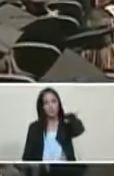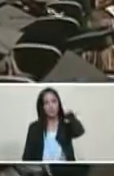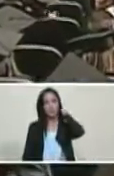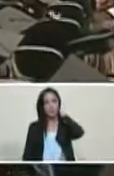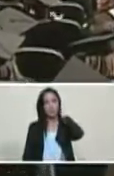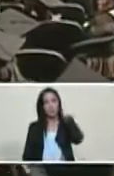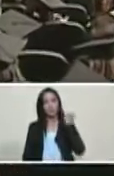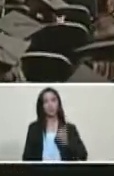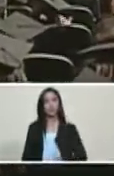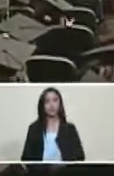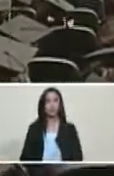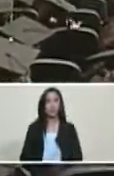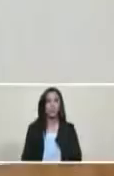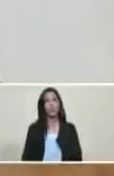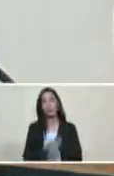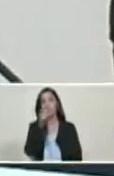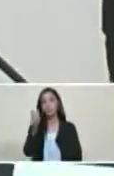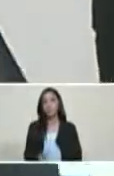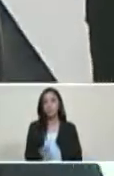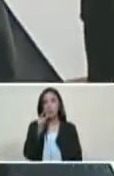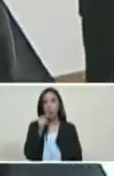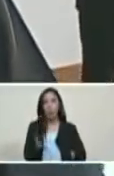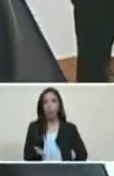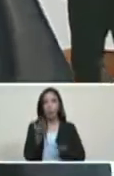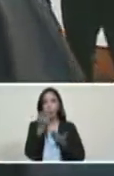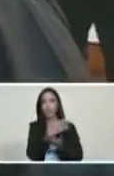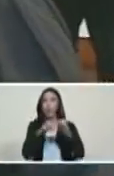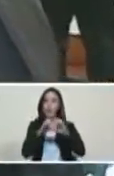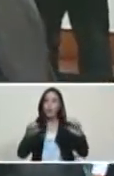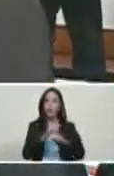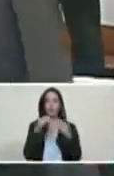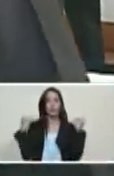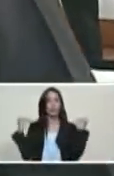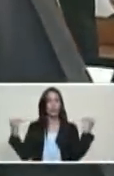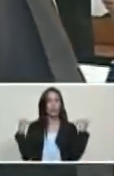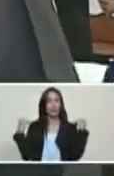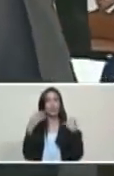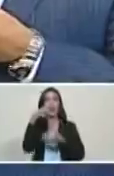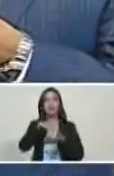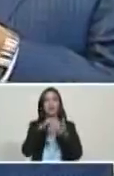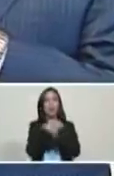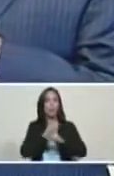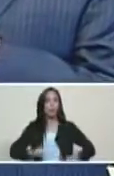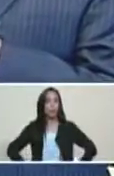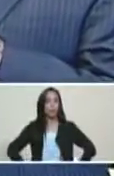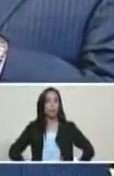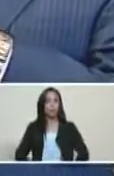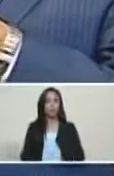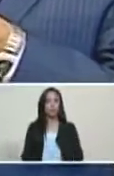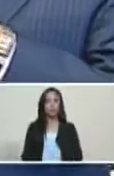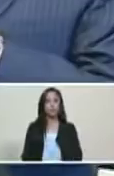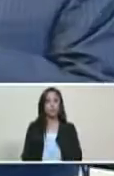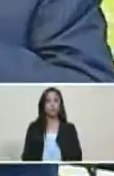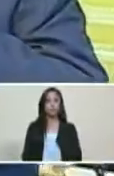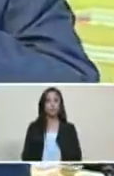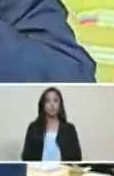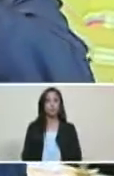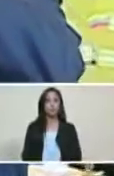José Antonio Bravo González, mención educación física del Estado Portuguesa.